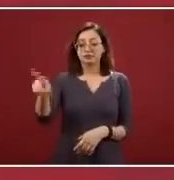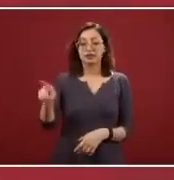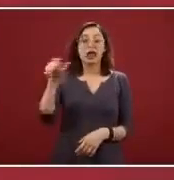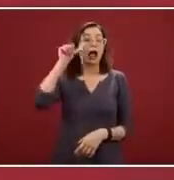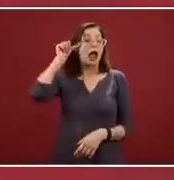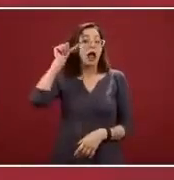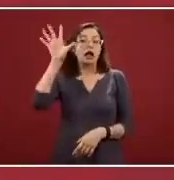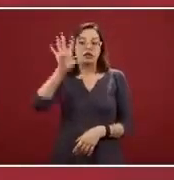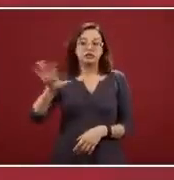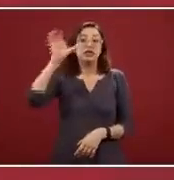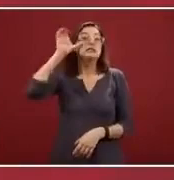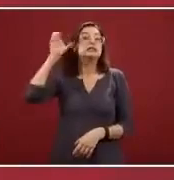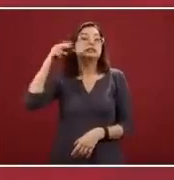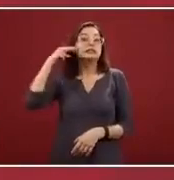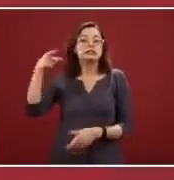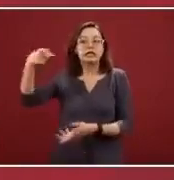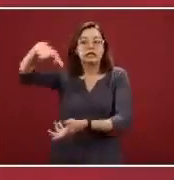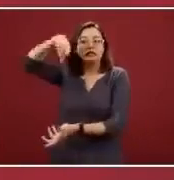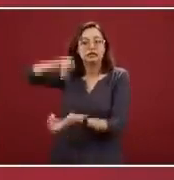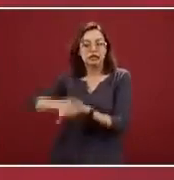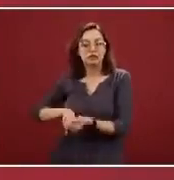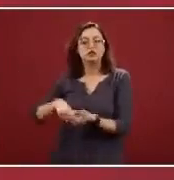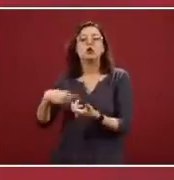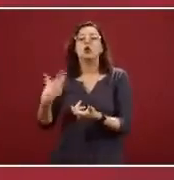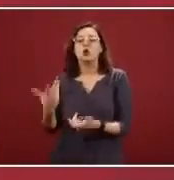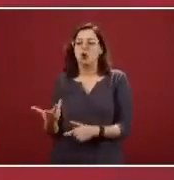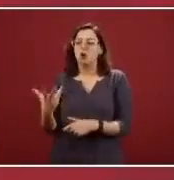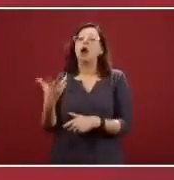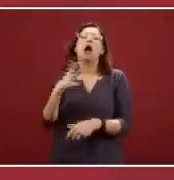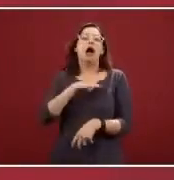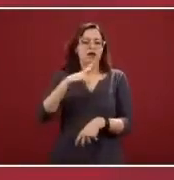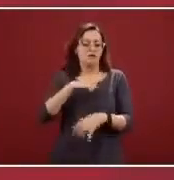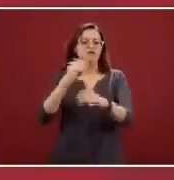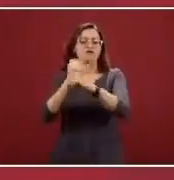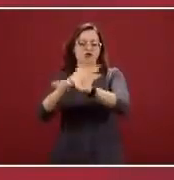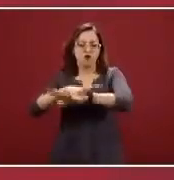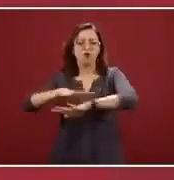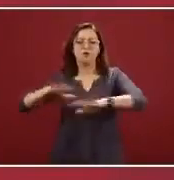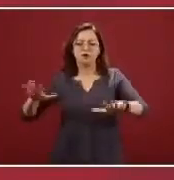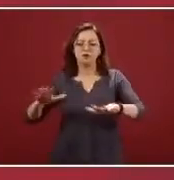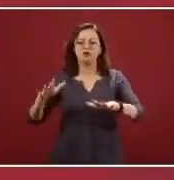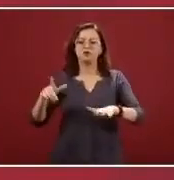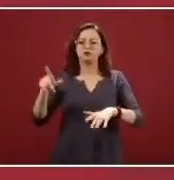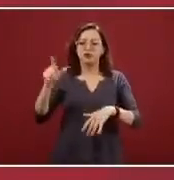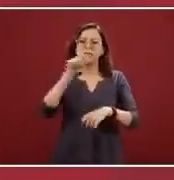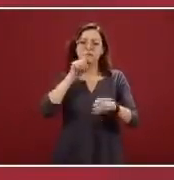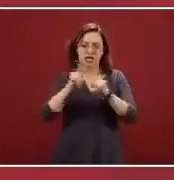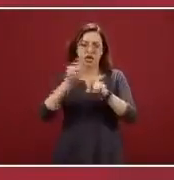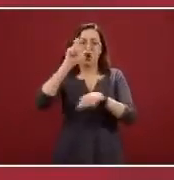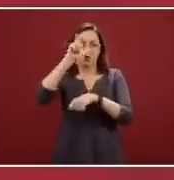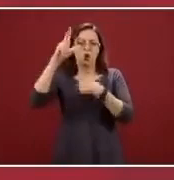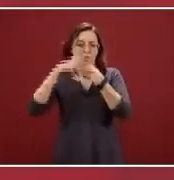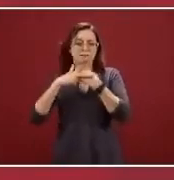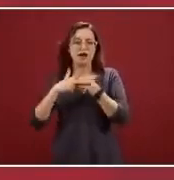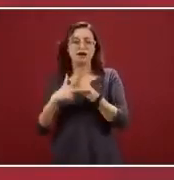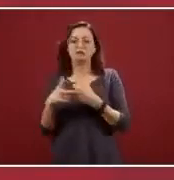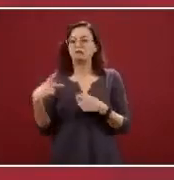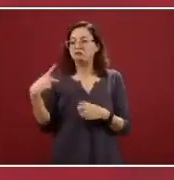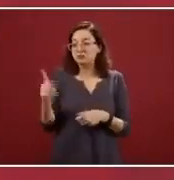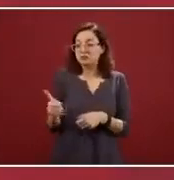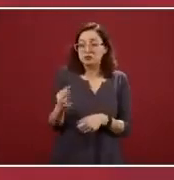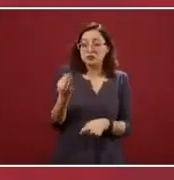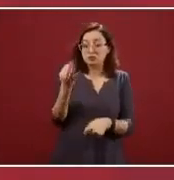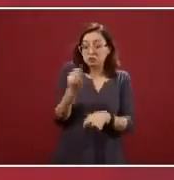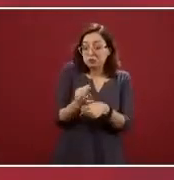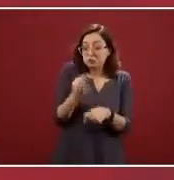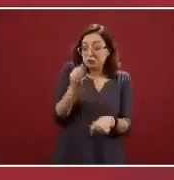de China. Están empezando a salir algunos artículos de, lógicamente, el área europea, pero hasta el momento no hay datos de